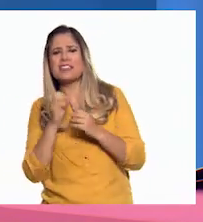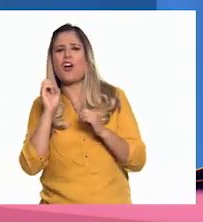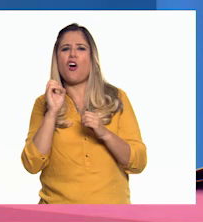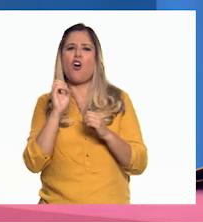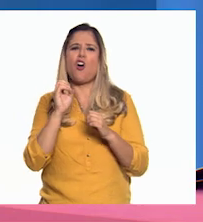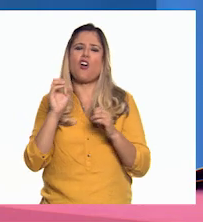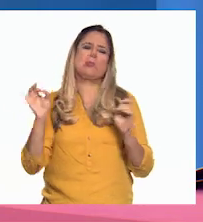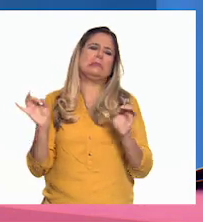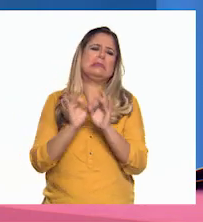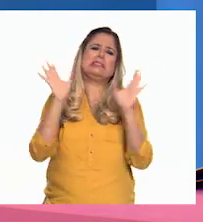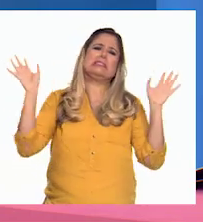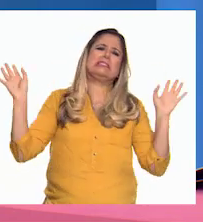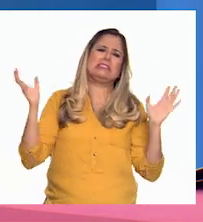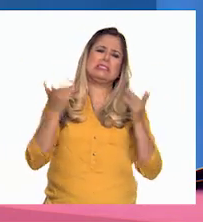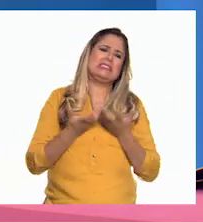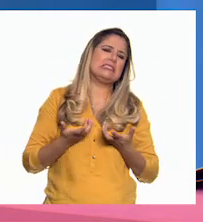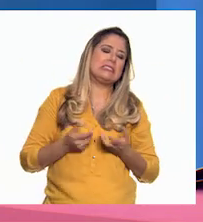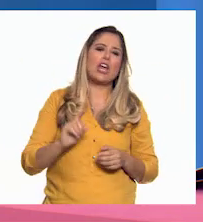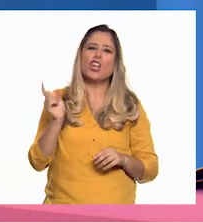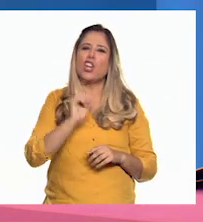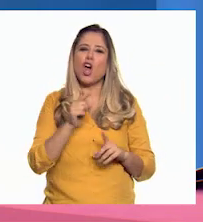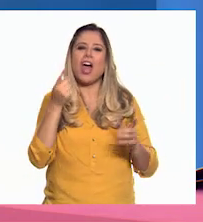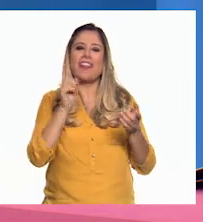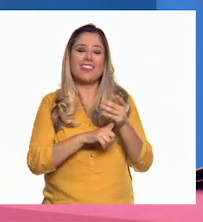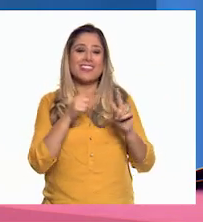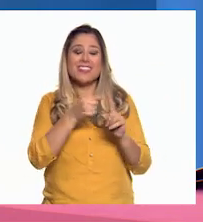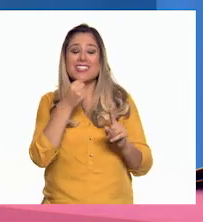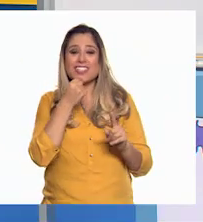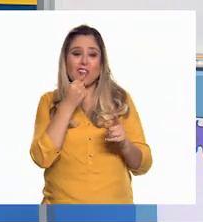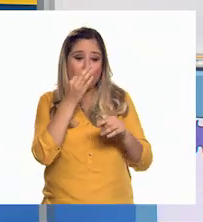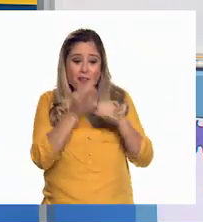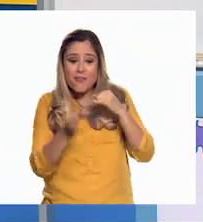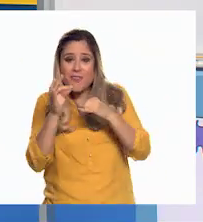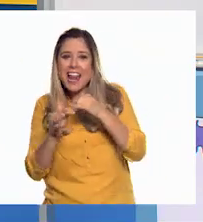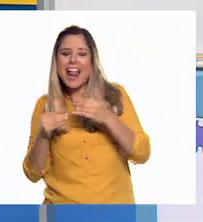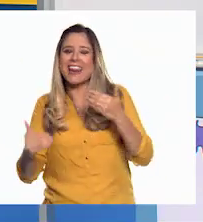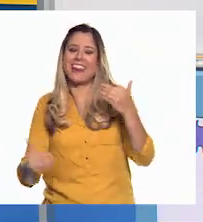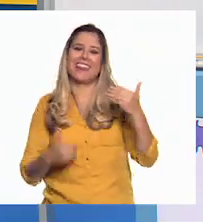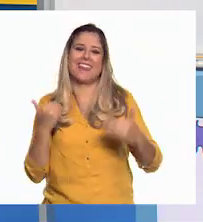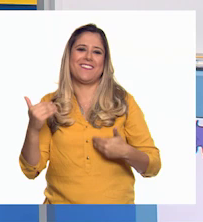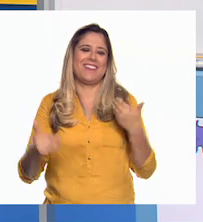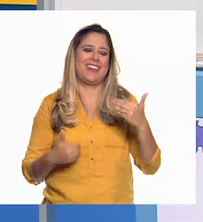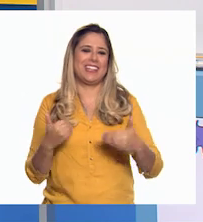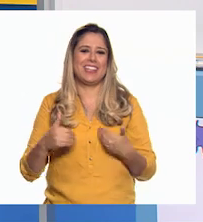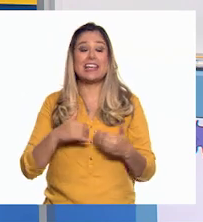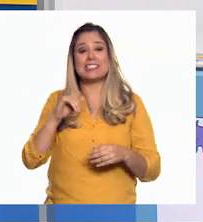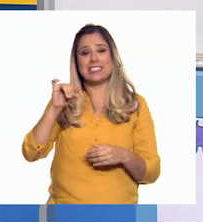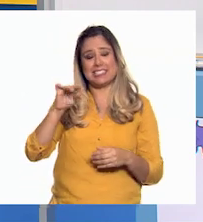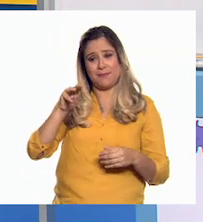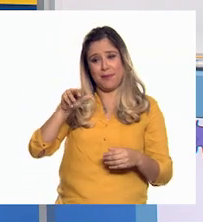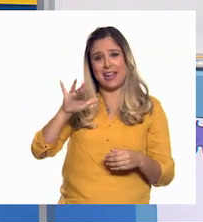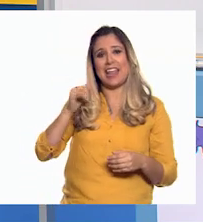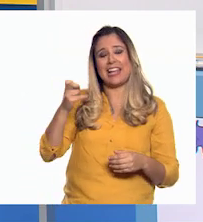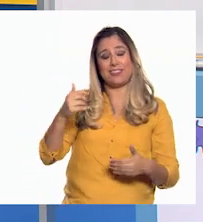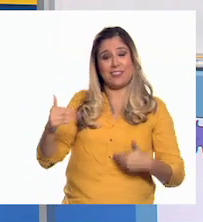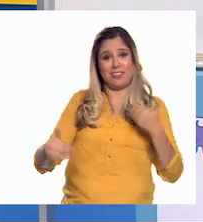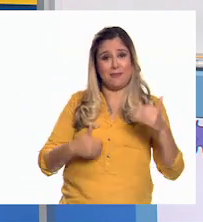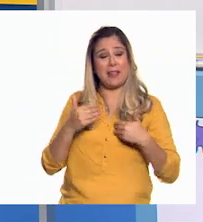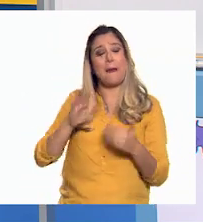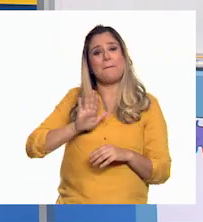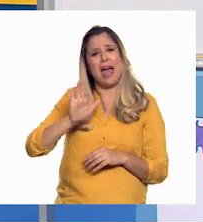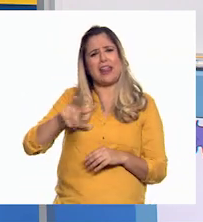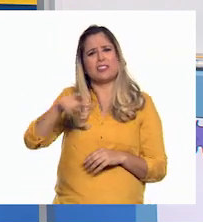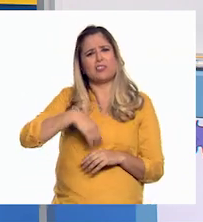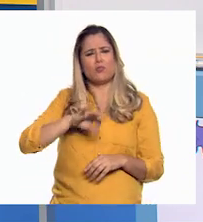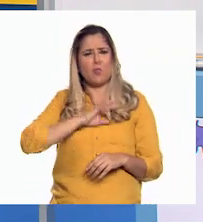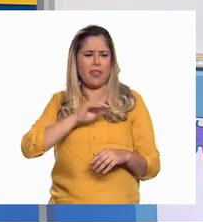trágicas, porque no lo son, pero sí son muy divertidas. Sí, María, son muy divertidas y también me parece que podemos